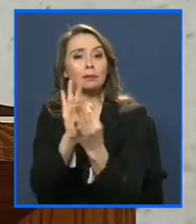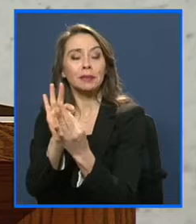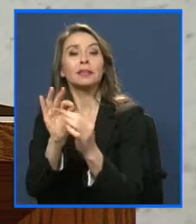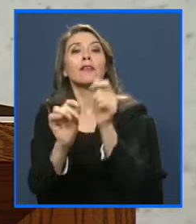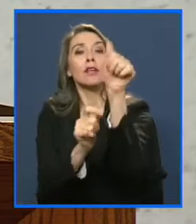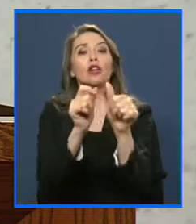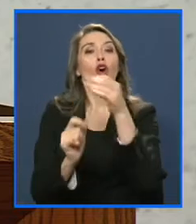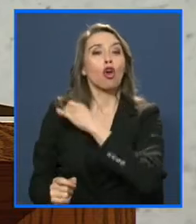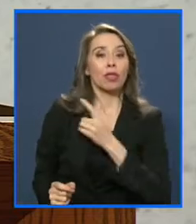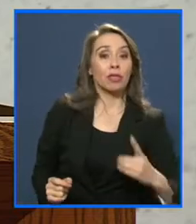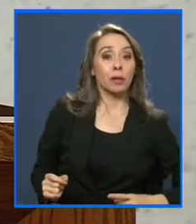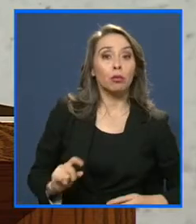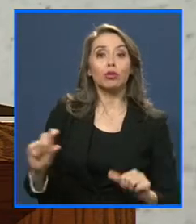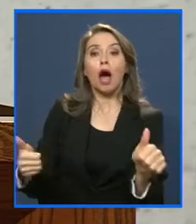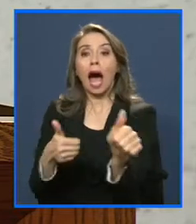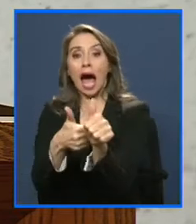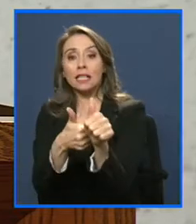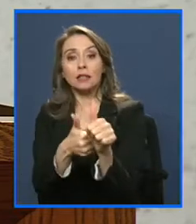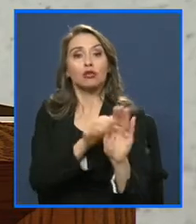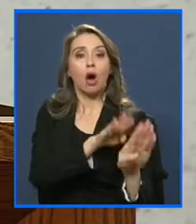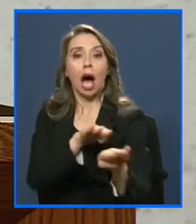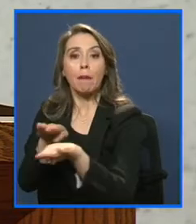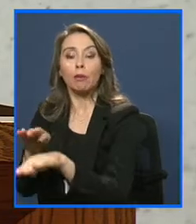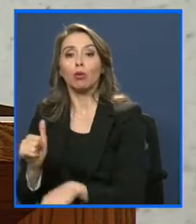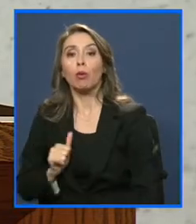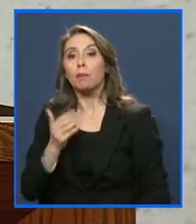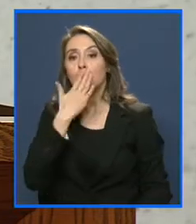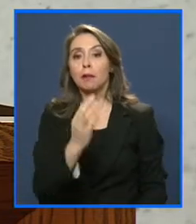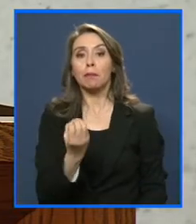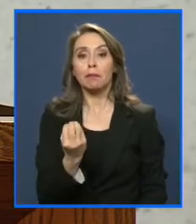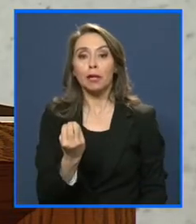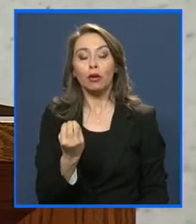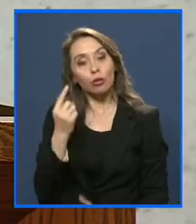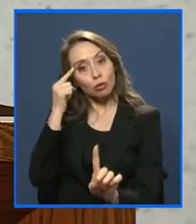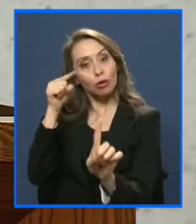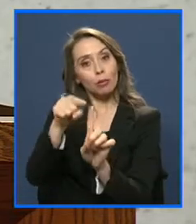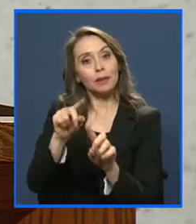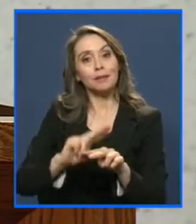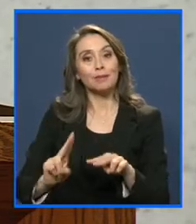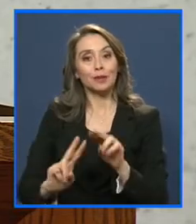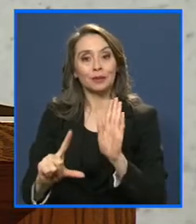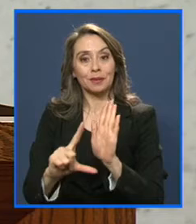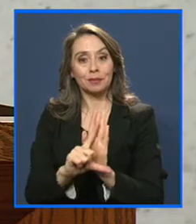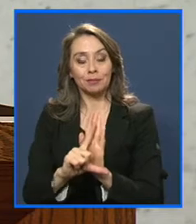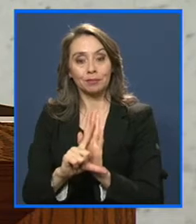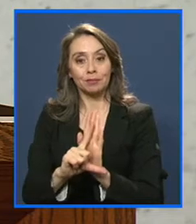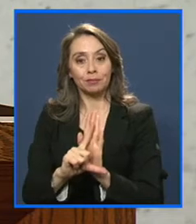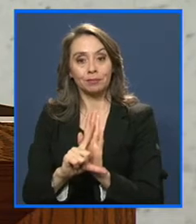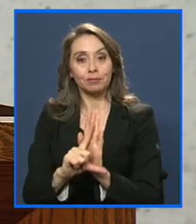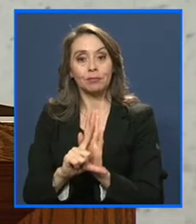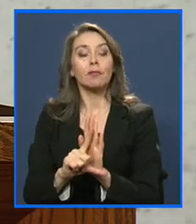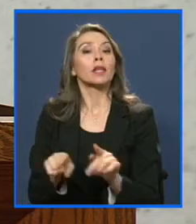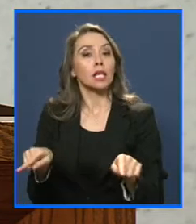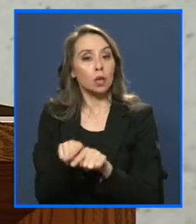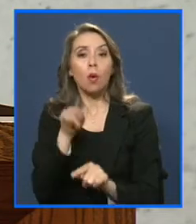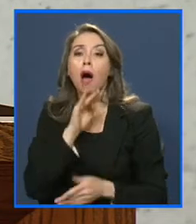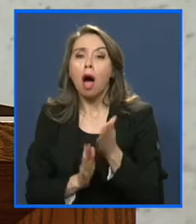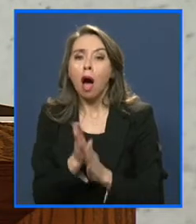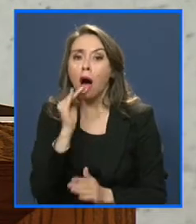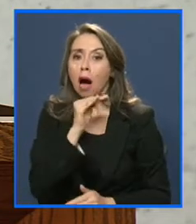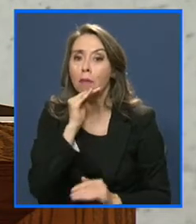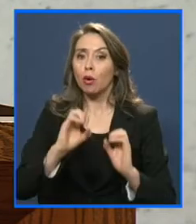asesores para cumplir más eficazmente con la tarea legislativa pero con igual premura y claridad